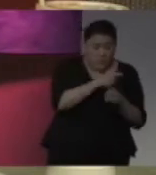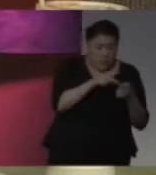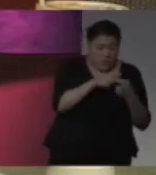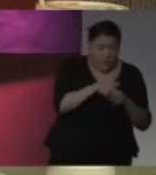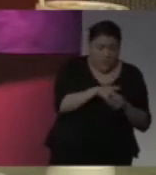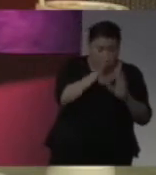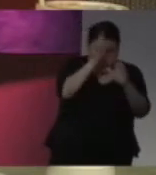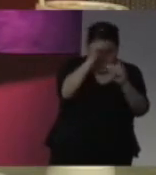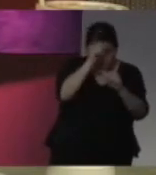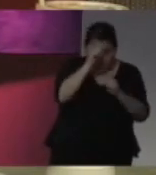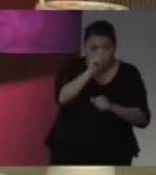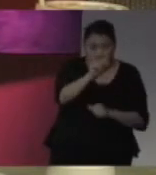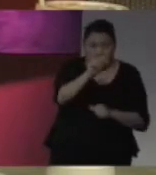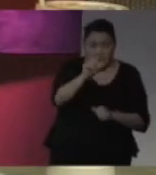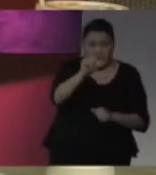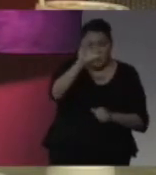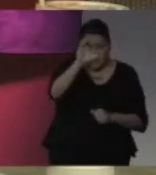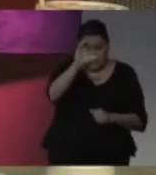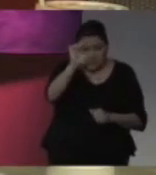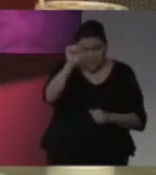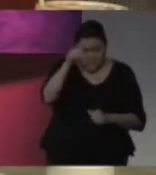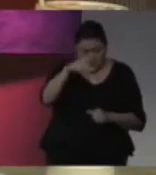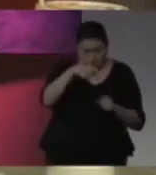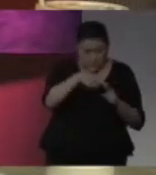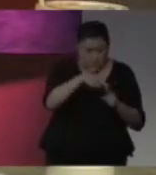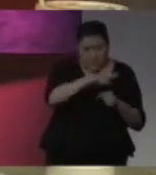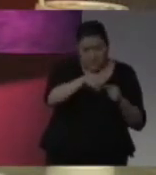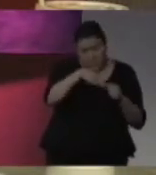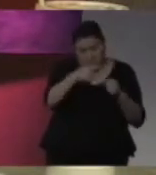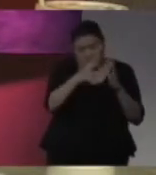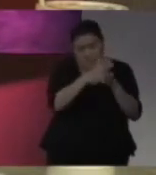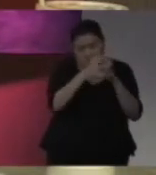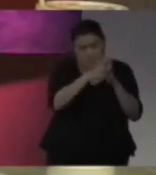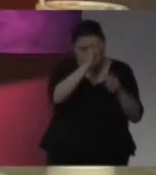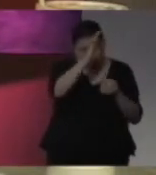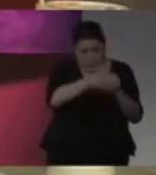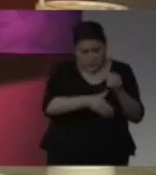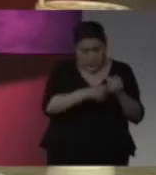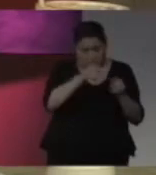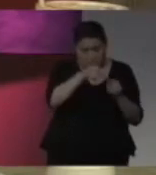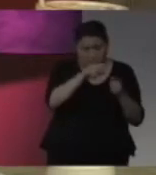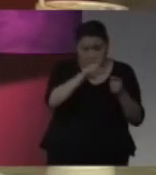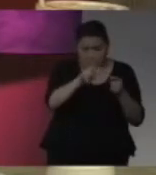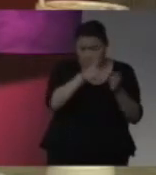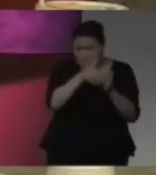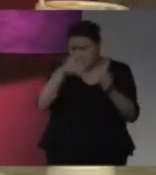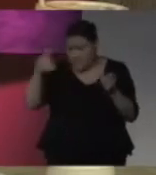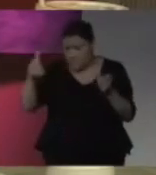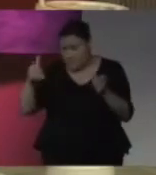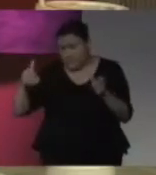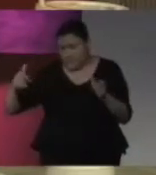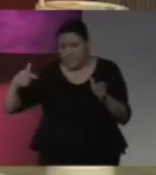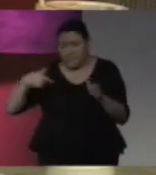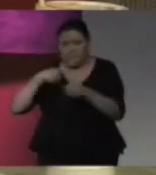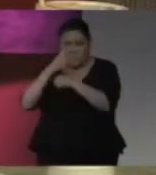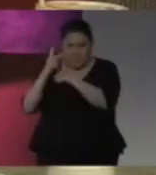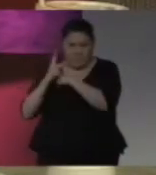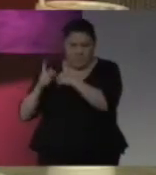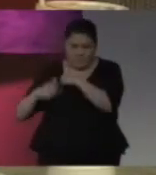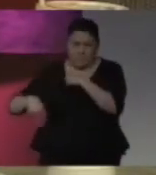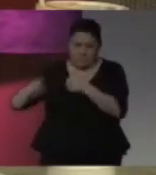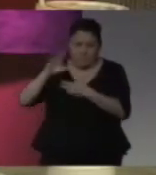de Libre Comercio y de la denominada finalización formal de la guerra en Guatemala, condición que compartimos varios países